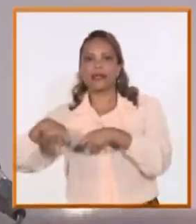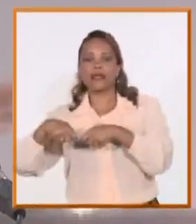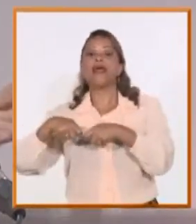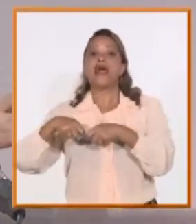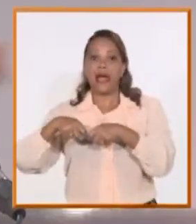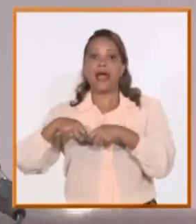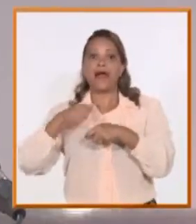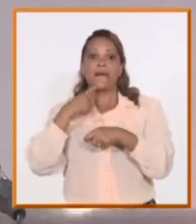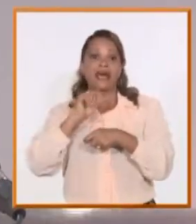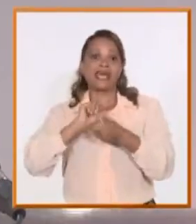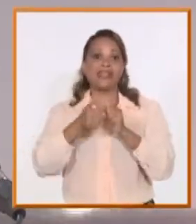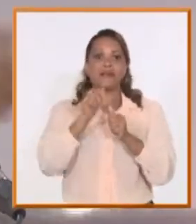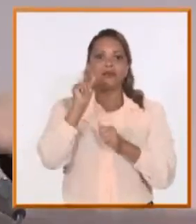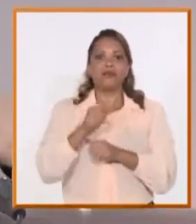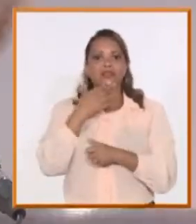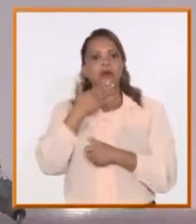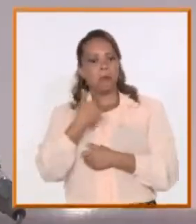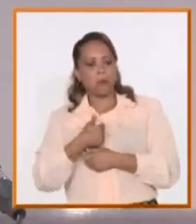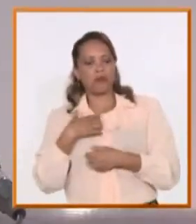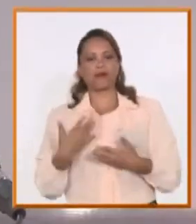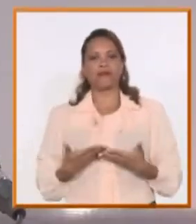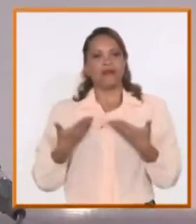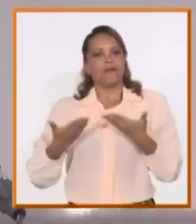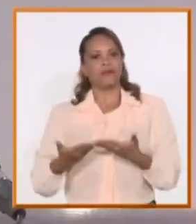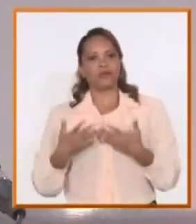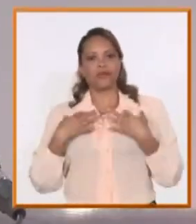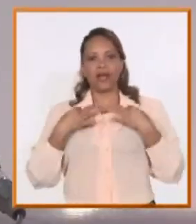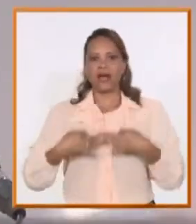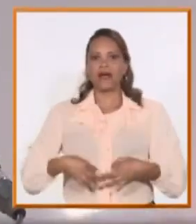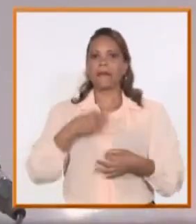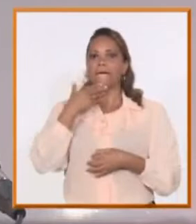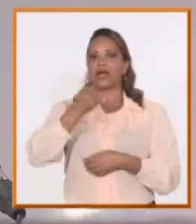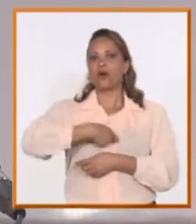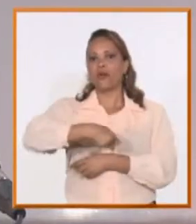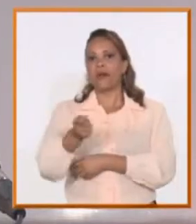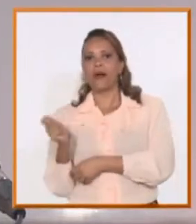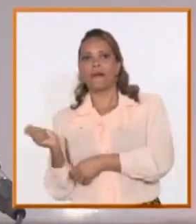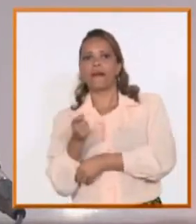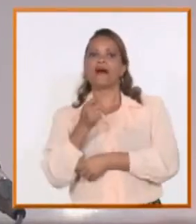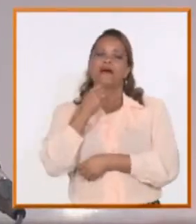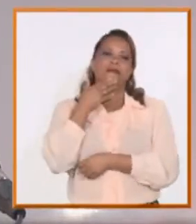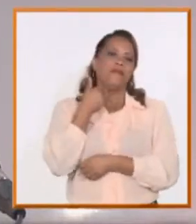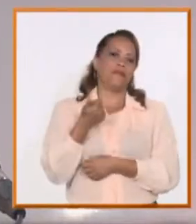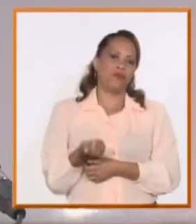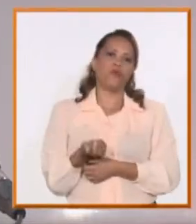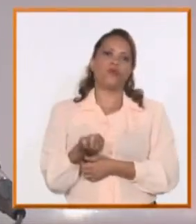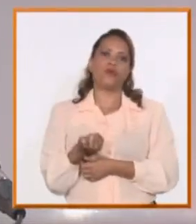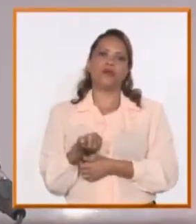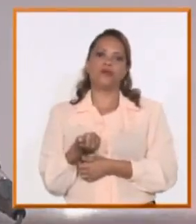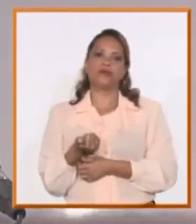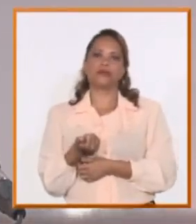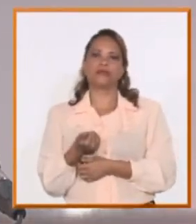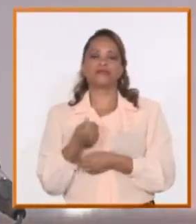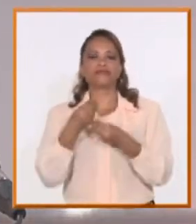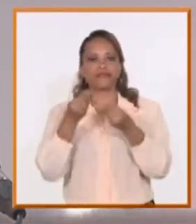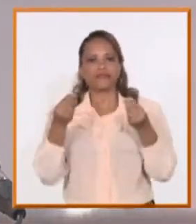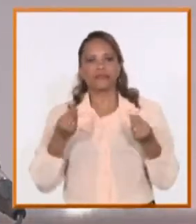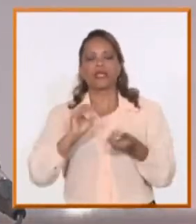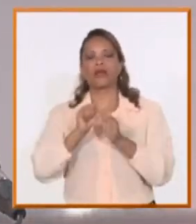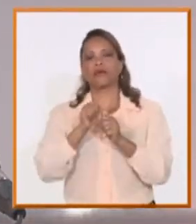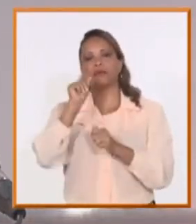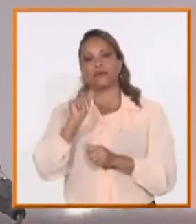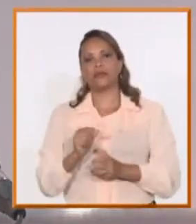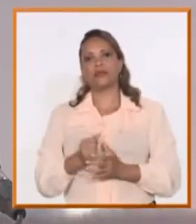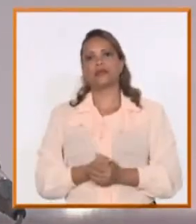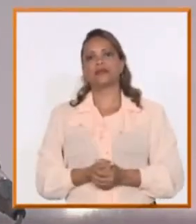llegue estimulado, llegue con las mejores raquetas, y todo eso, por supuesto, se va a incrementar en la competencia. Bueno,